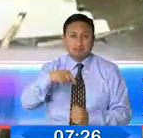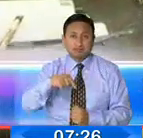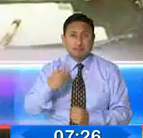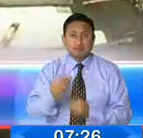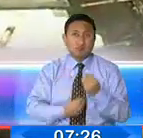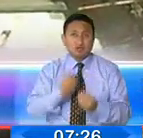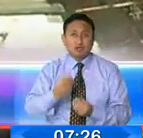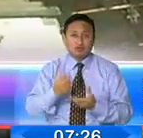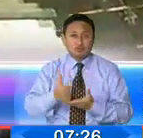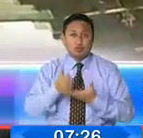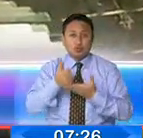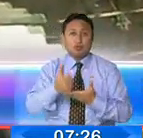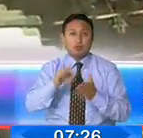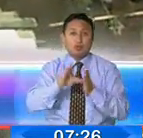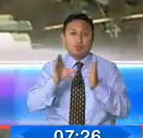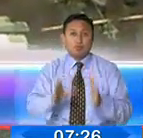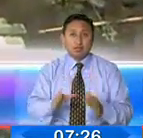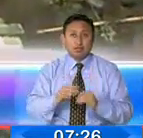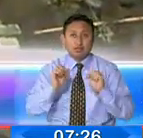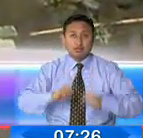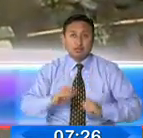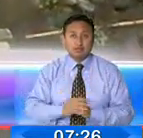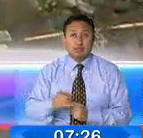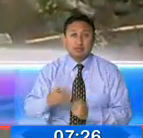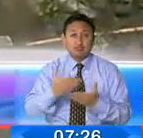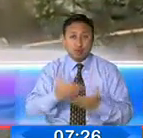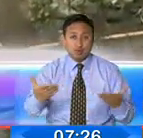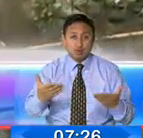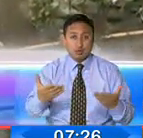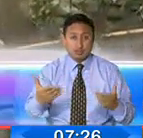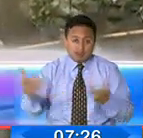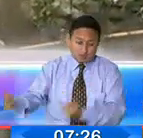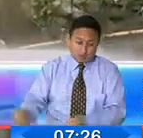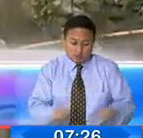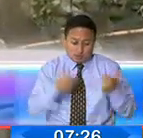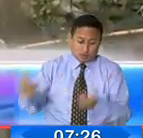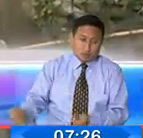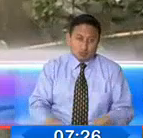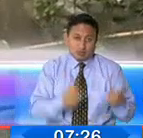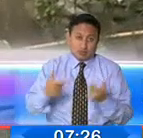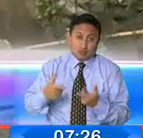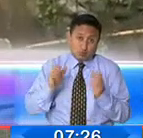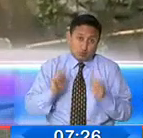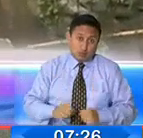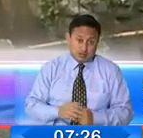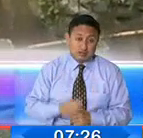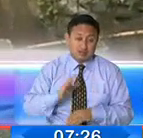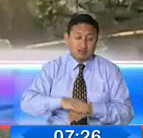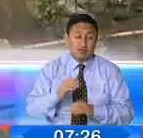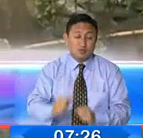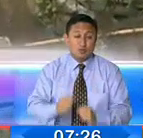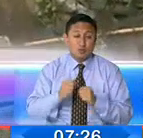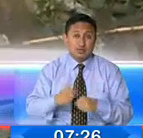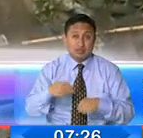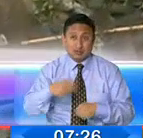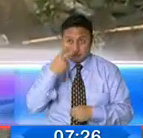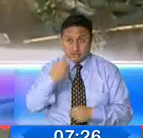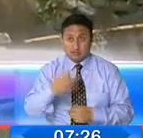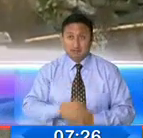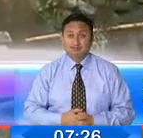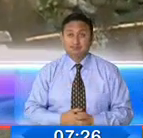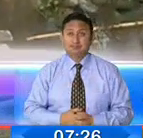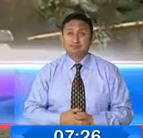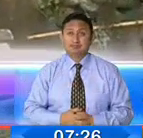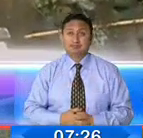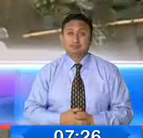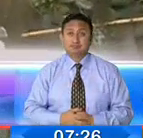procedimos fue a colaborar con los ciudadanos para sacar sus bienes, sus enseres, los que en ese momento se podía hacer debido a la corriente que tenemos en este momento. Claro,